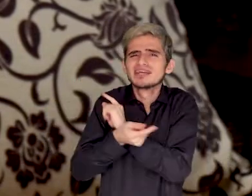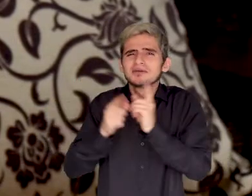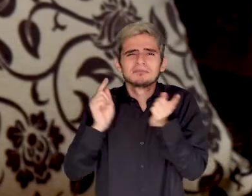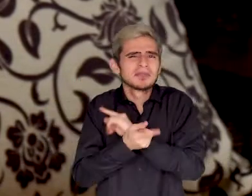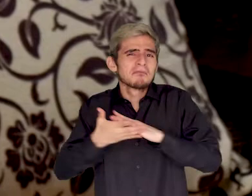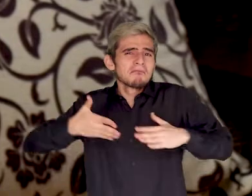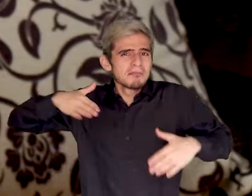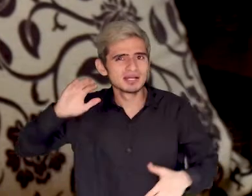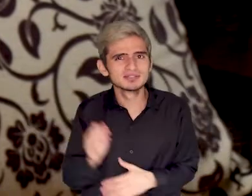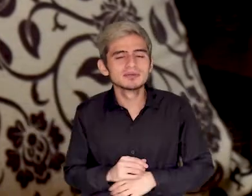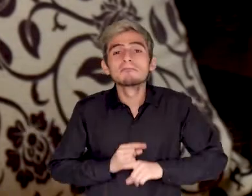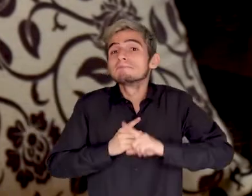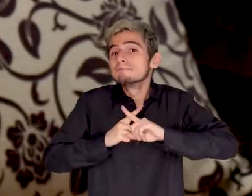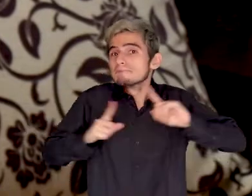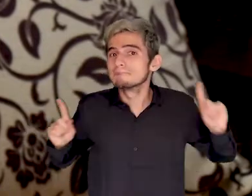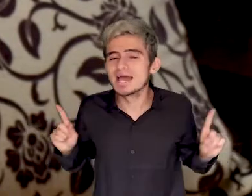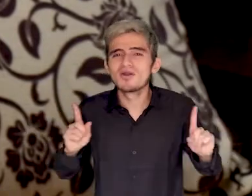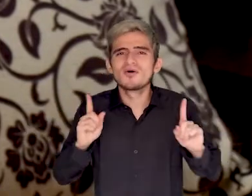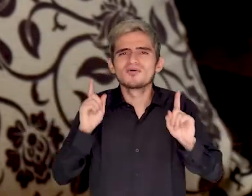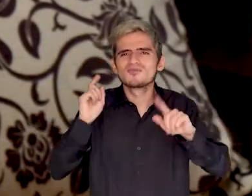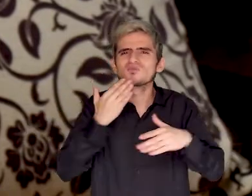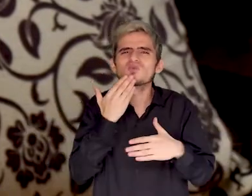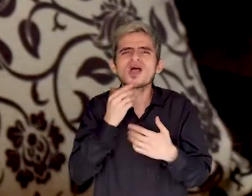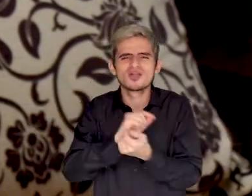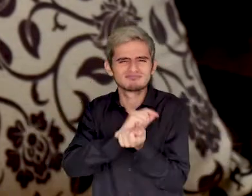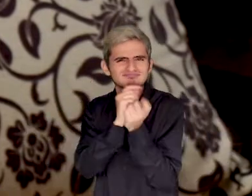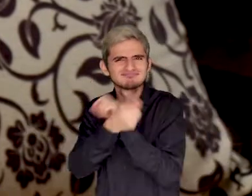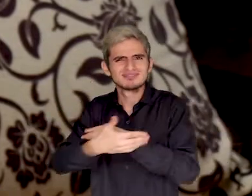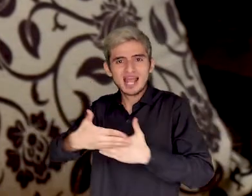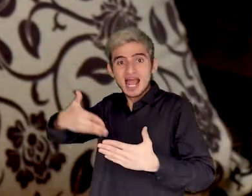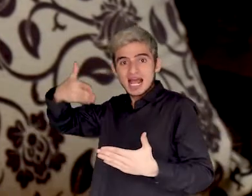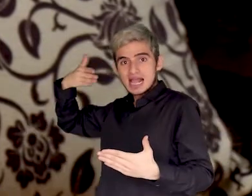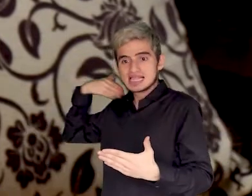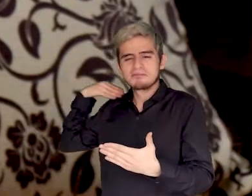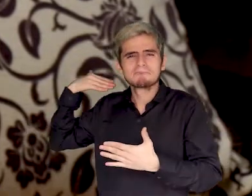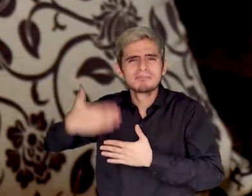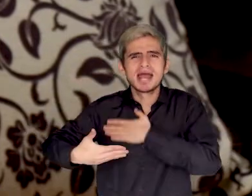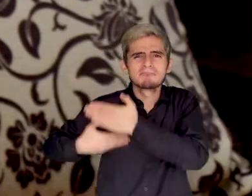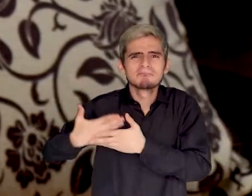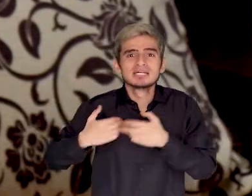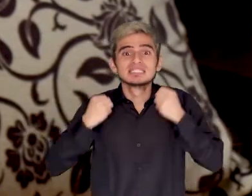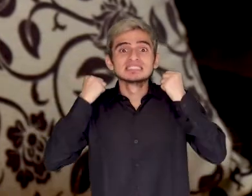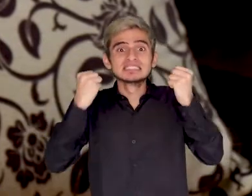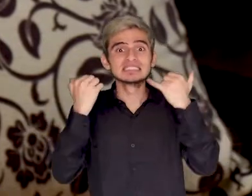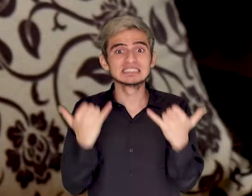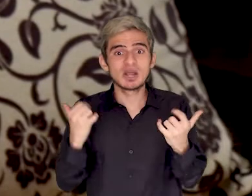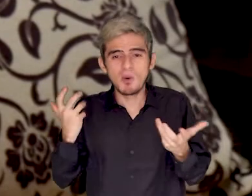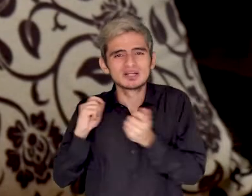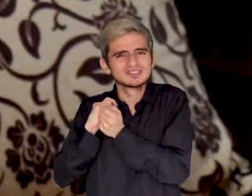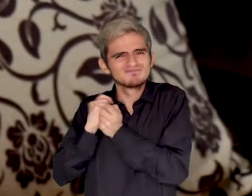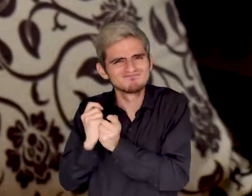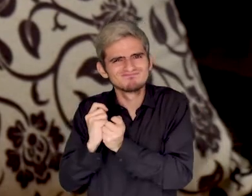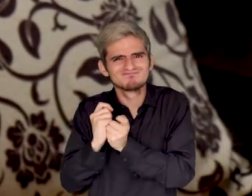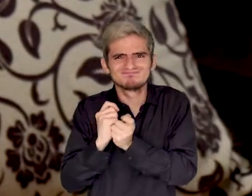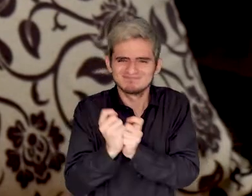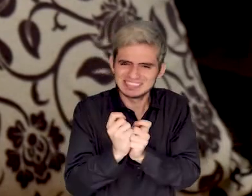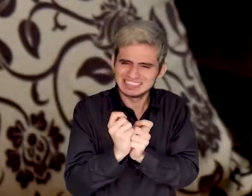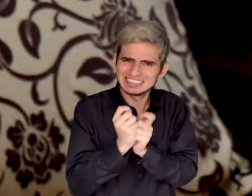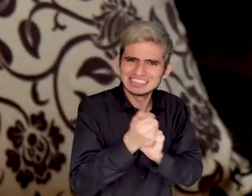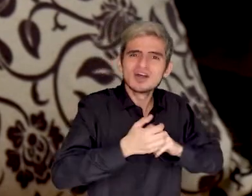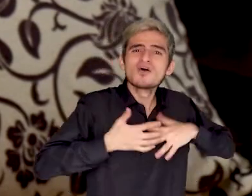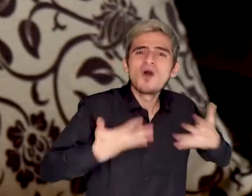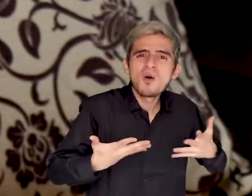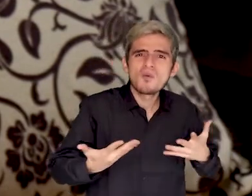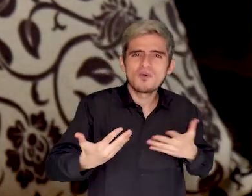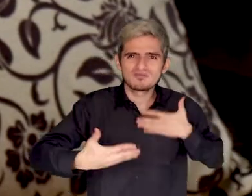El siglo cambió hace 20 años, 21, pero los cambios empezaron mucho antes y